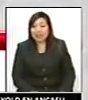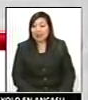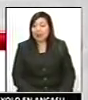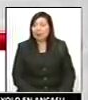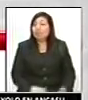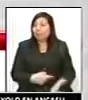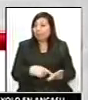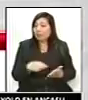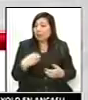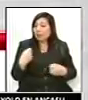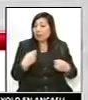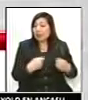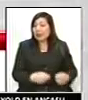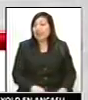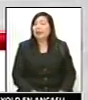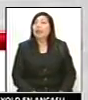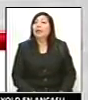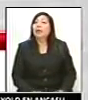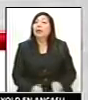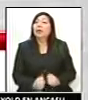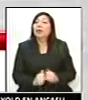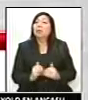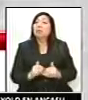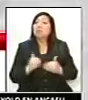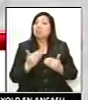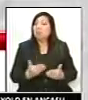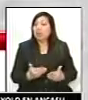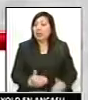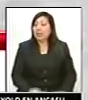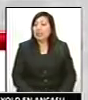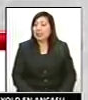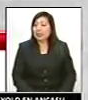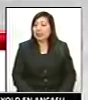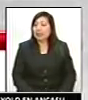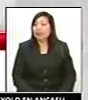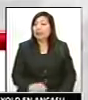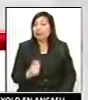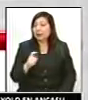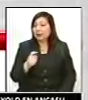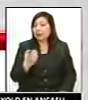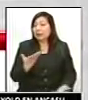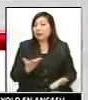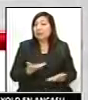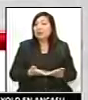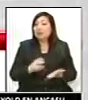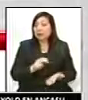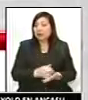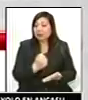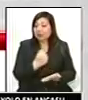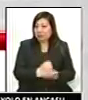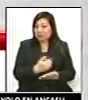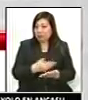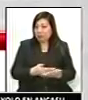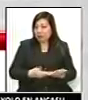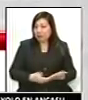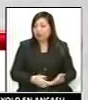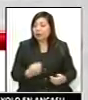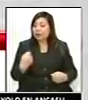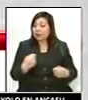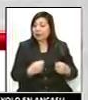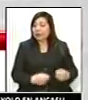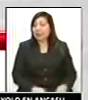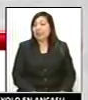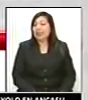es remitido a Proinversión con posterioridad a la formulación del requerimiento y a la aprobación del plan de promoción de